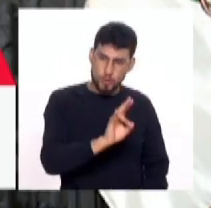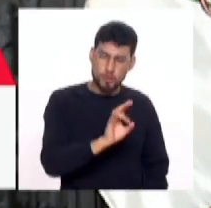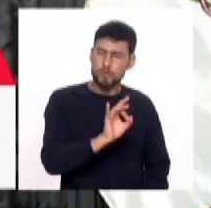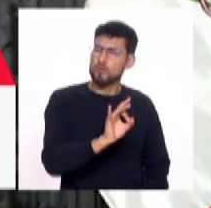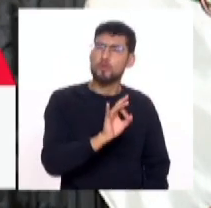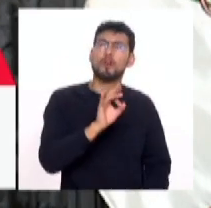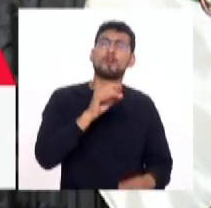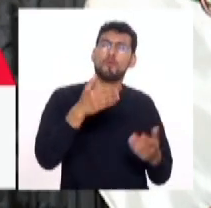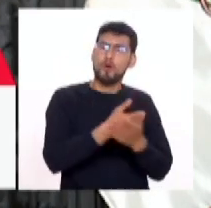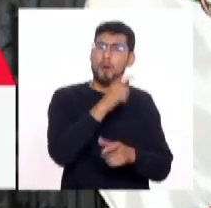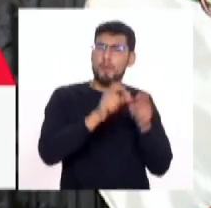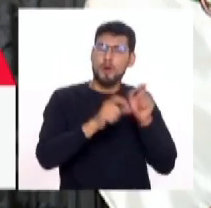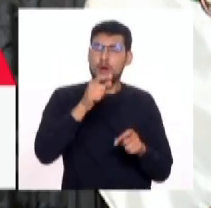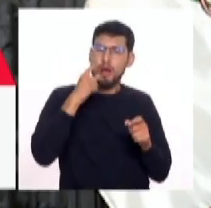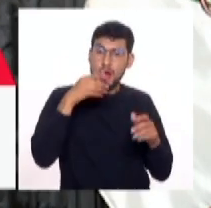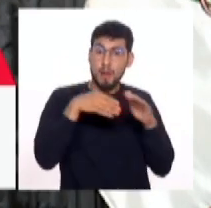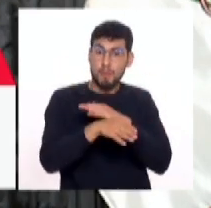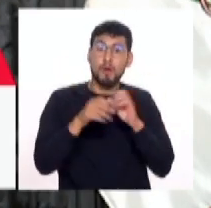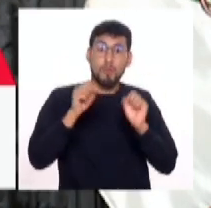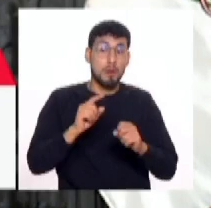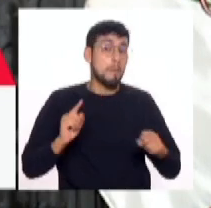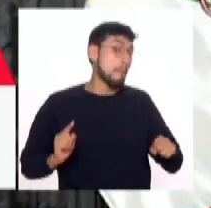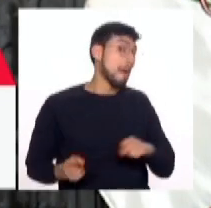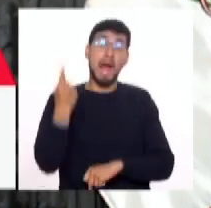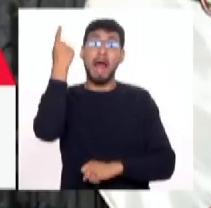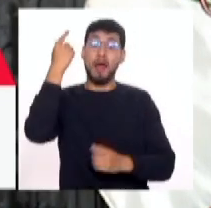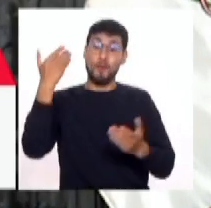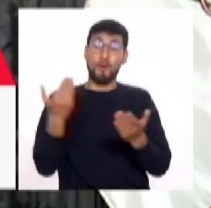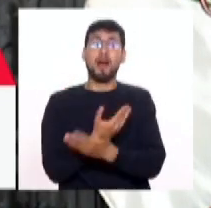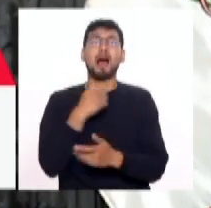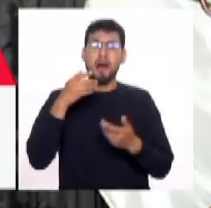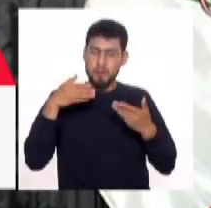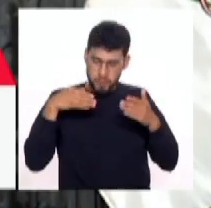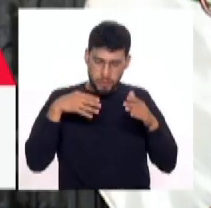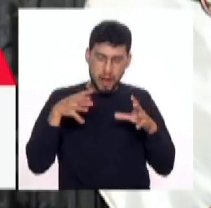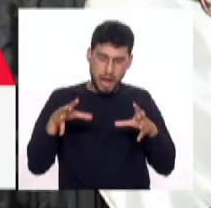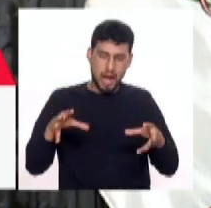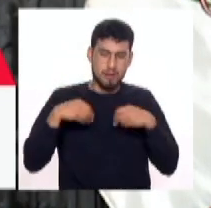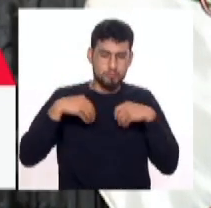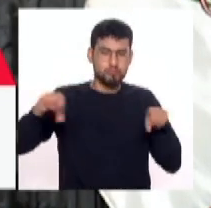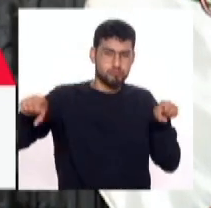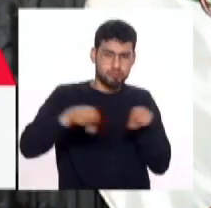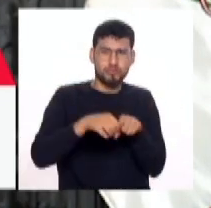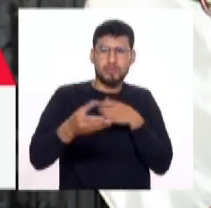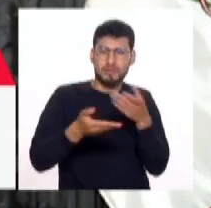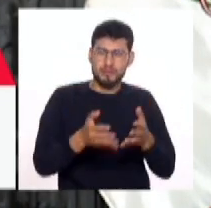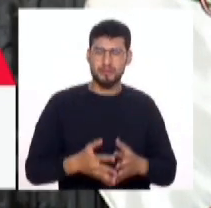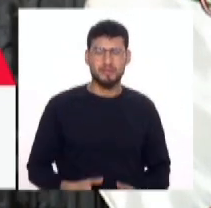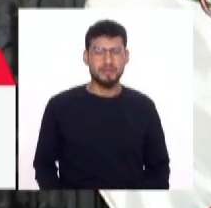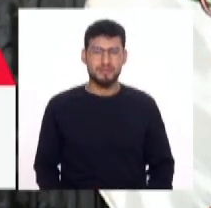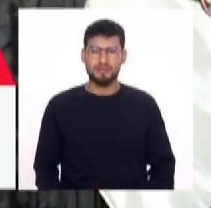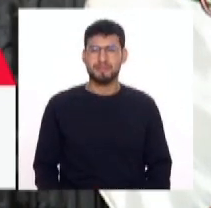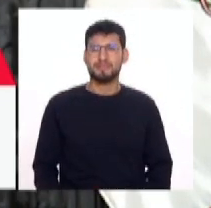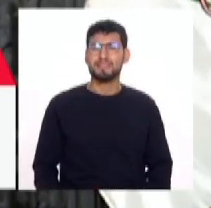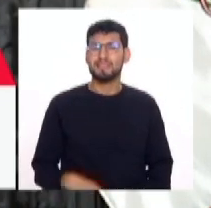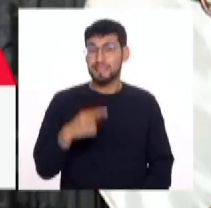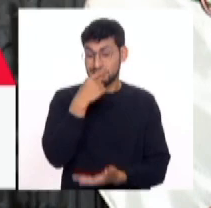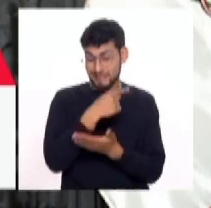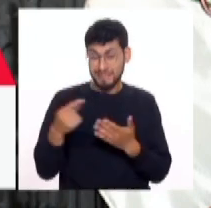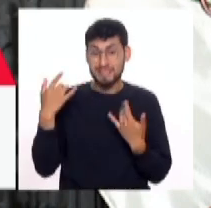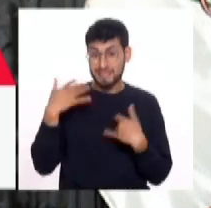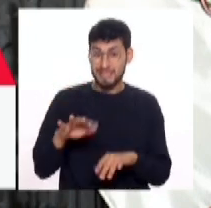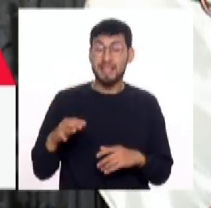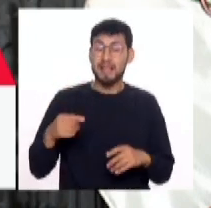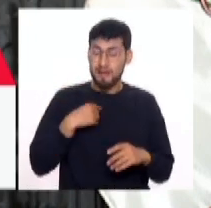dichas regiones, que accederán así por primera vez al servicio de gas natural. En la semana ya hemos iniciado